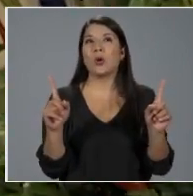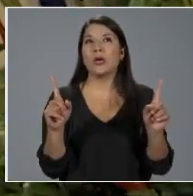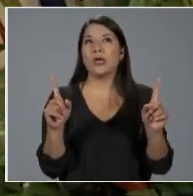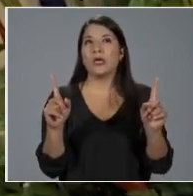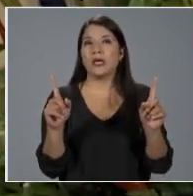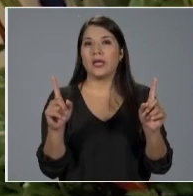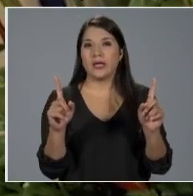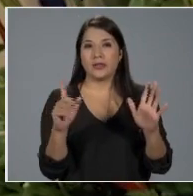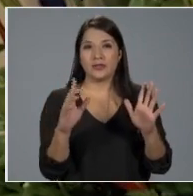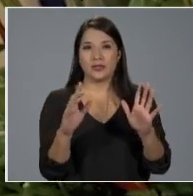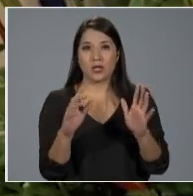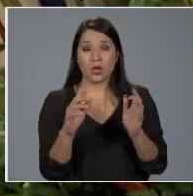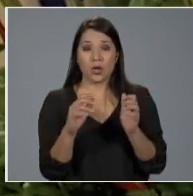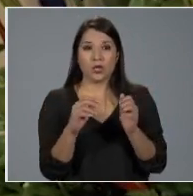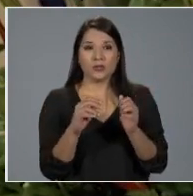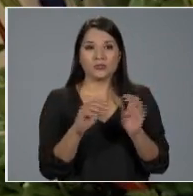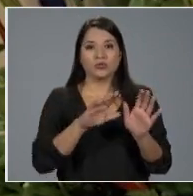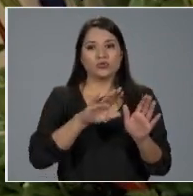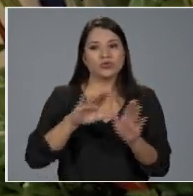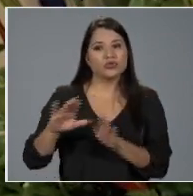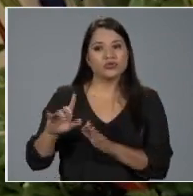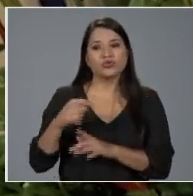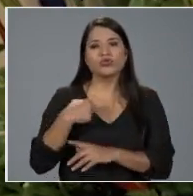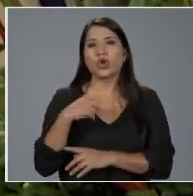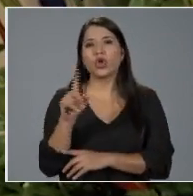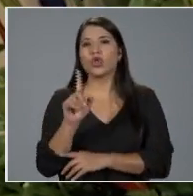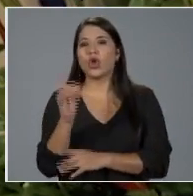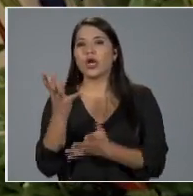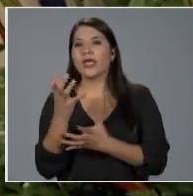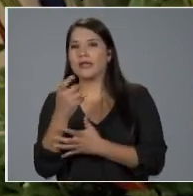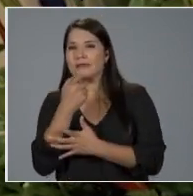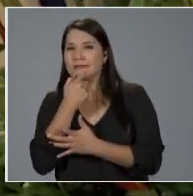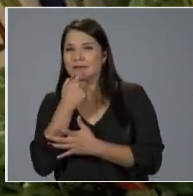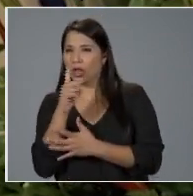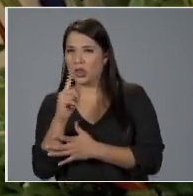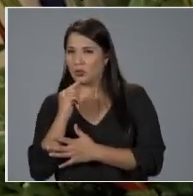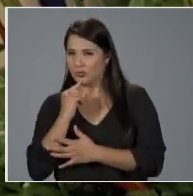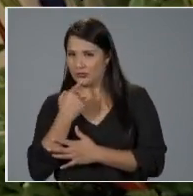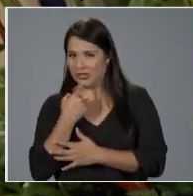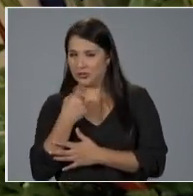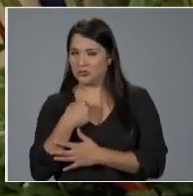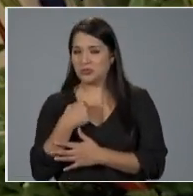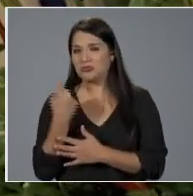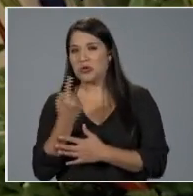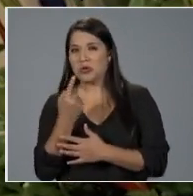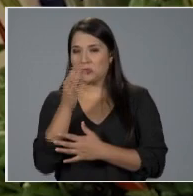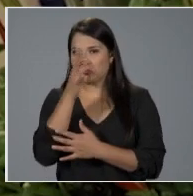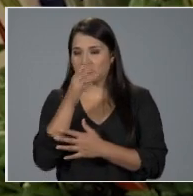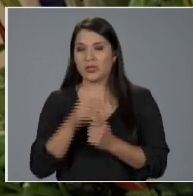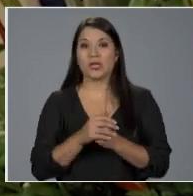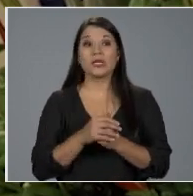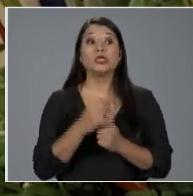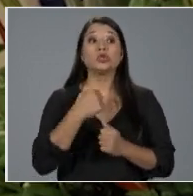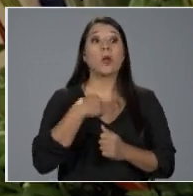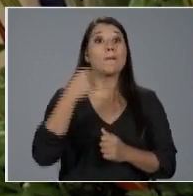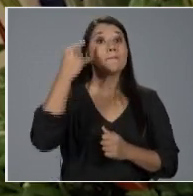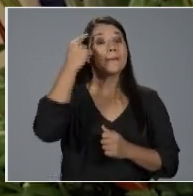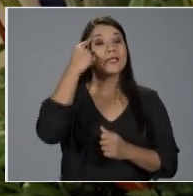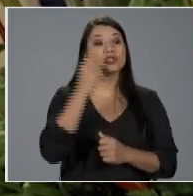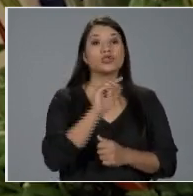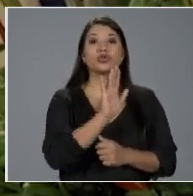sonrisa frente a lo que estoy conversando, no esa profundidad ni muy en serio. Yo diría que el informe de